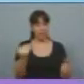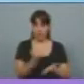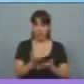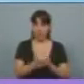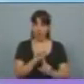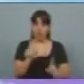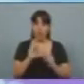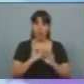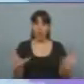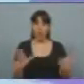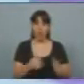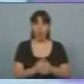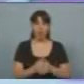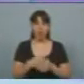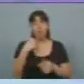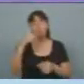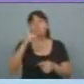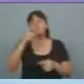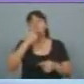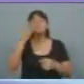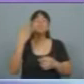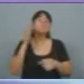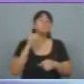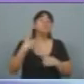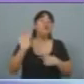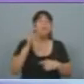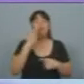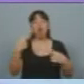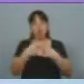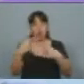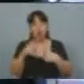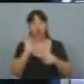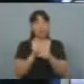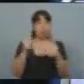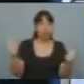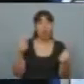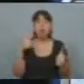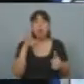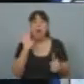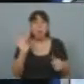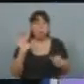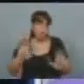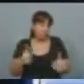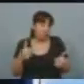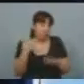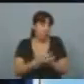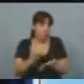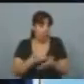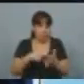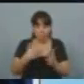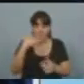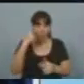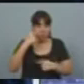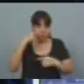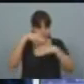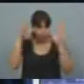saber la gravedad, ¿no? Pero una cosa es una discusión, una pelea, una ruptura, una separación. Otra cosa es quemar